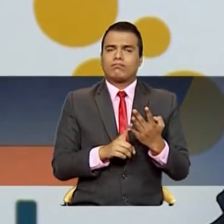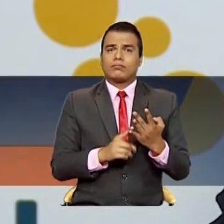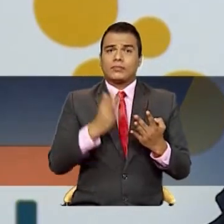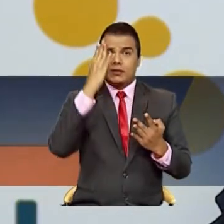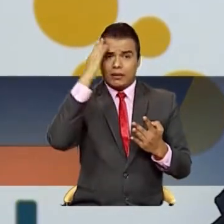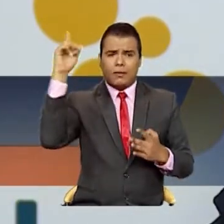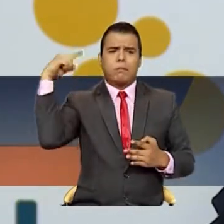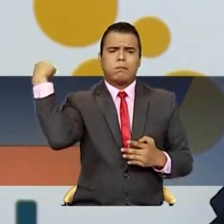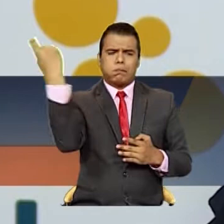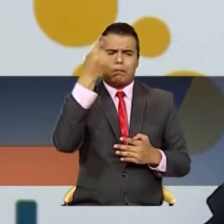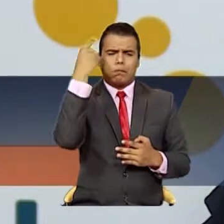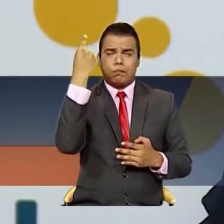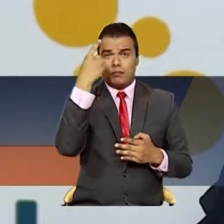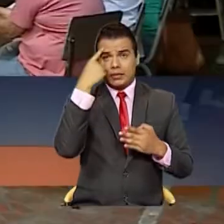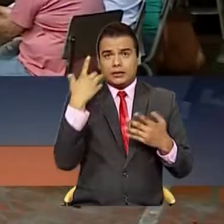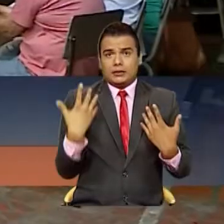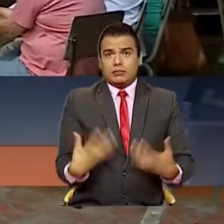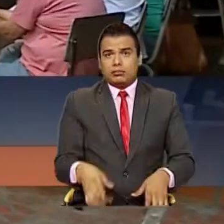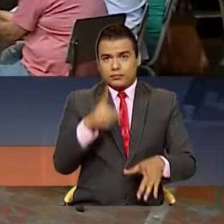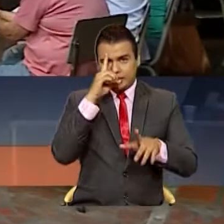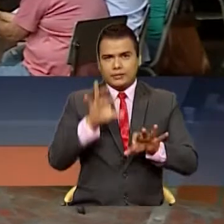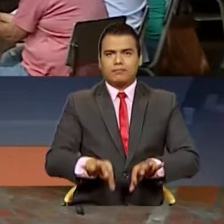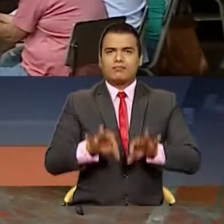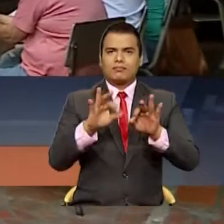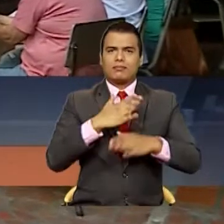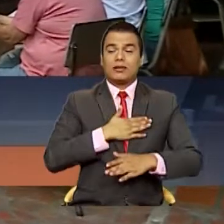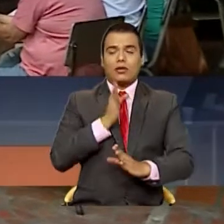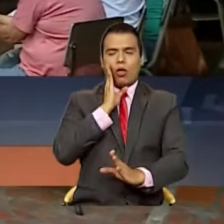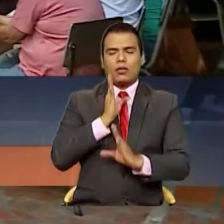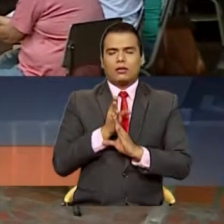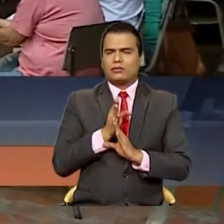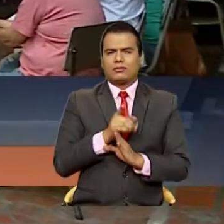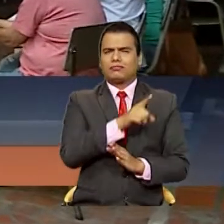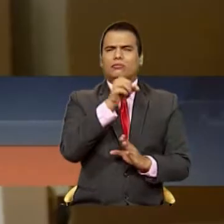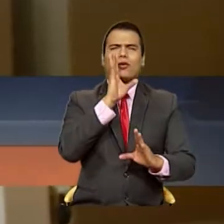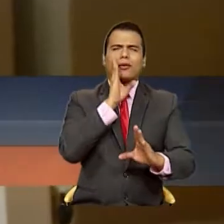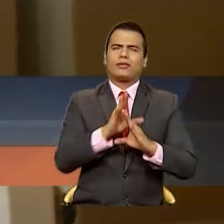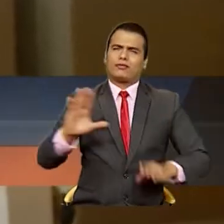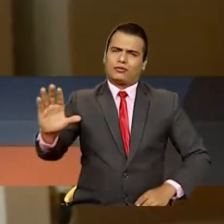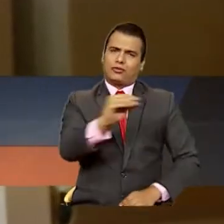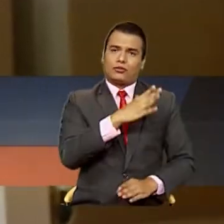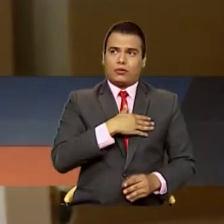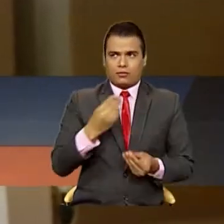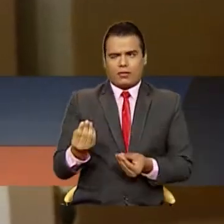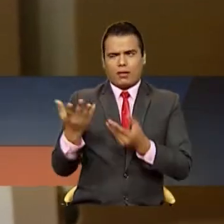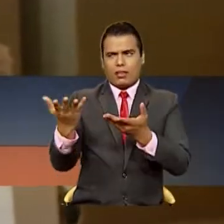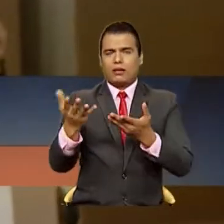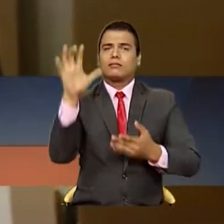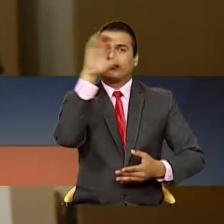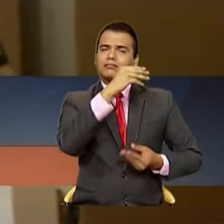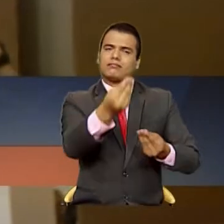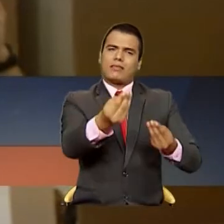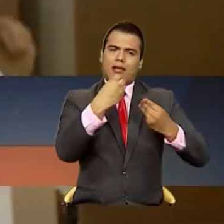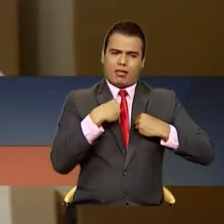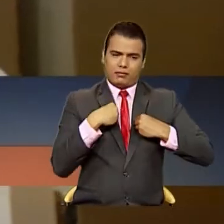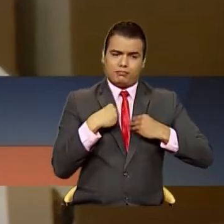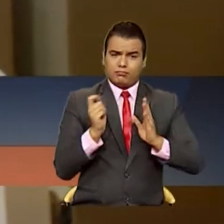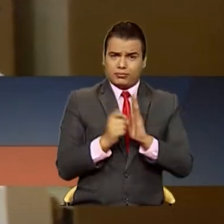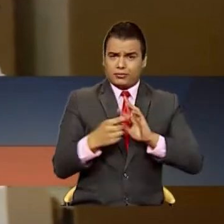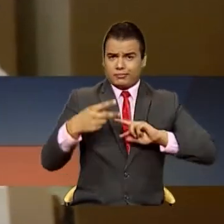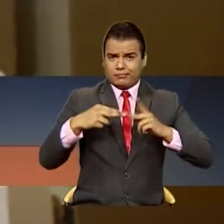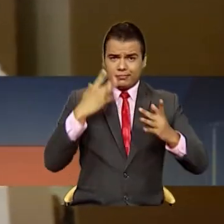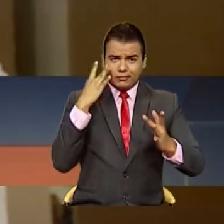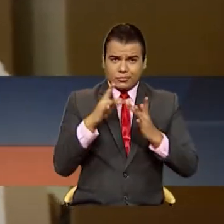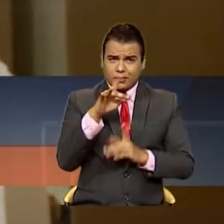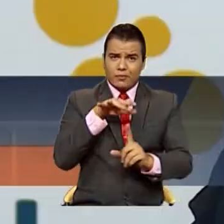general que tiene que primar por encima del bien personal o particular. ¿Sí? Vender el voto genera que me den un dinero a mí, pero eso va en contravía del